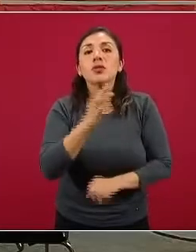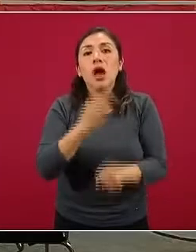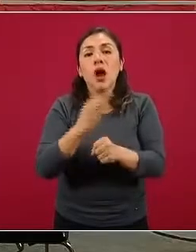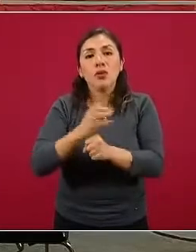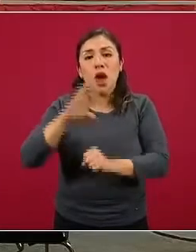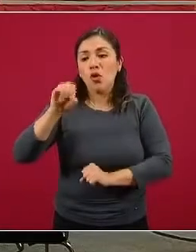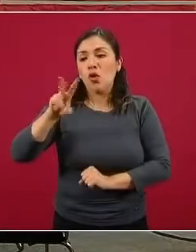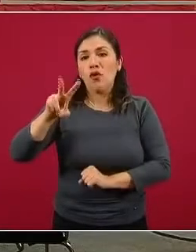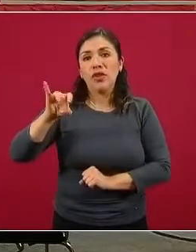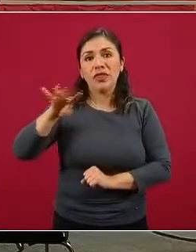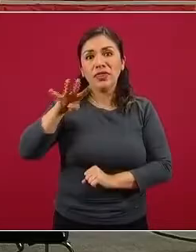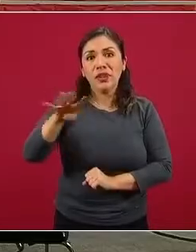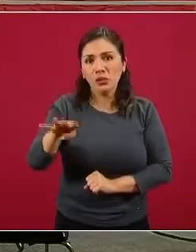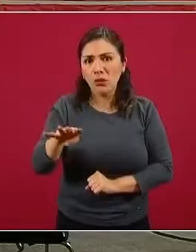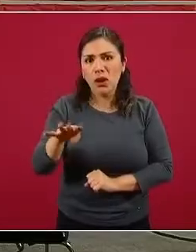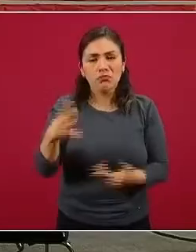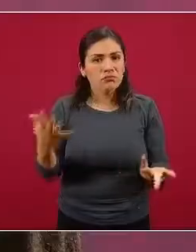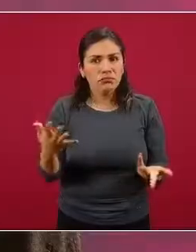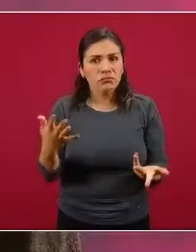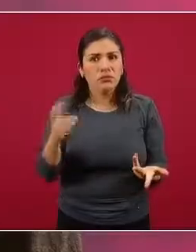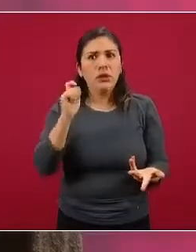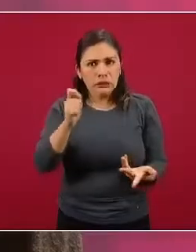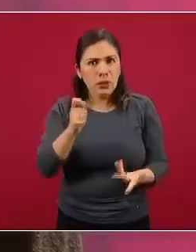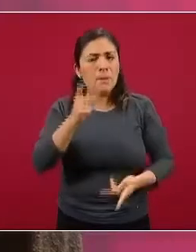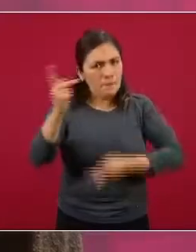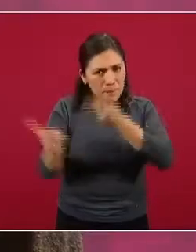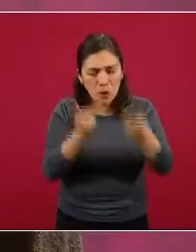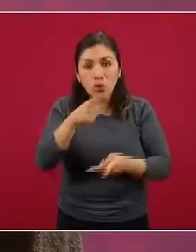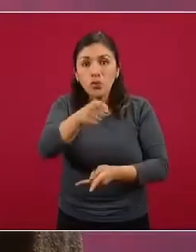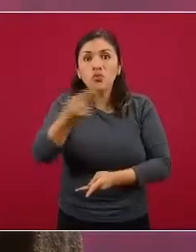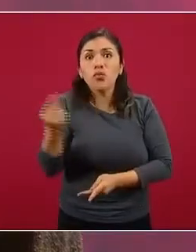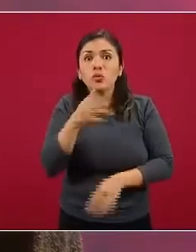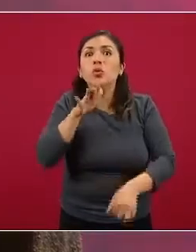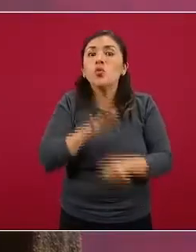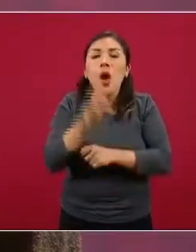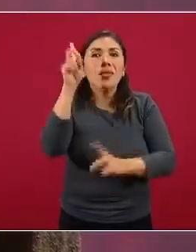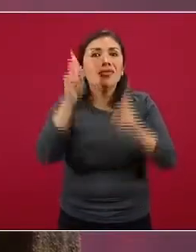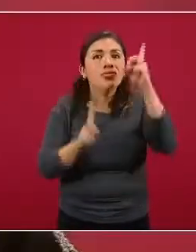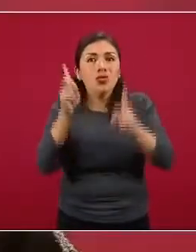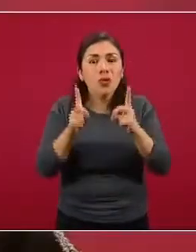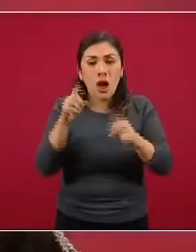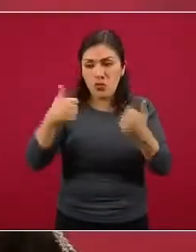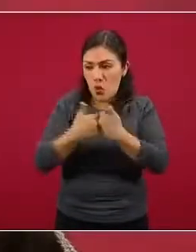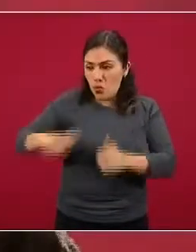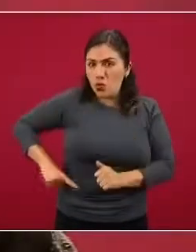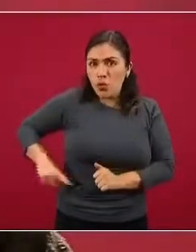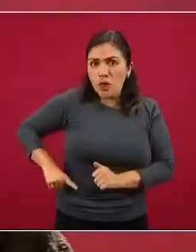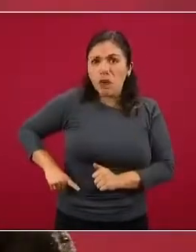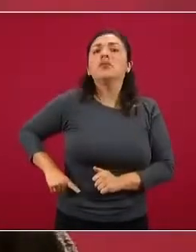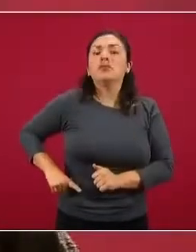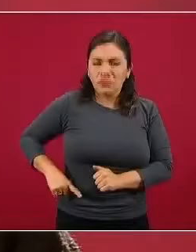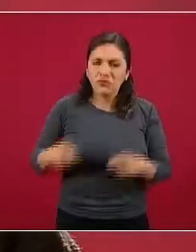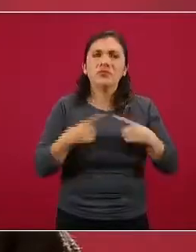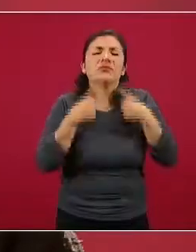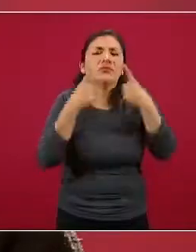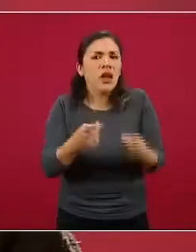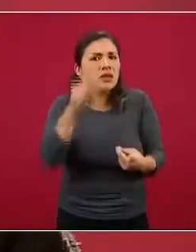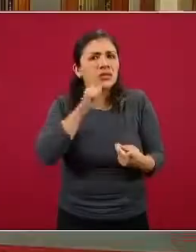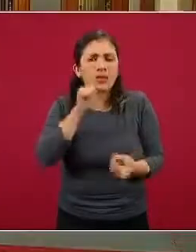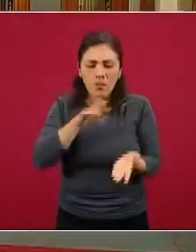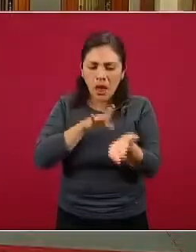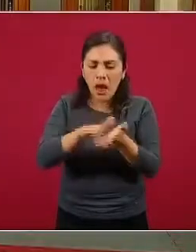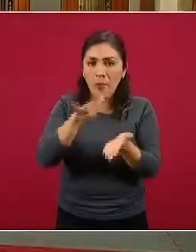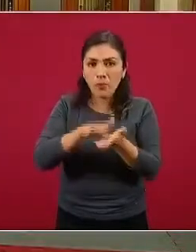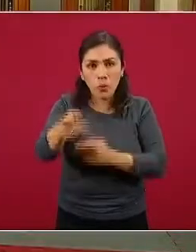al COVID-19, de que se consulte cualquier necesidad que pudiera tener el Estado y se le brinda el